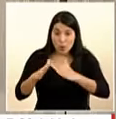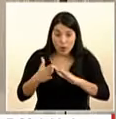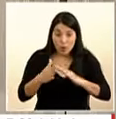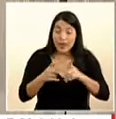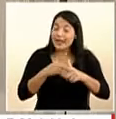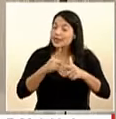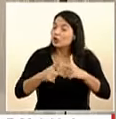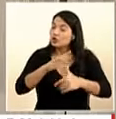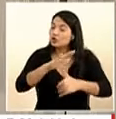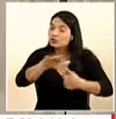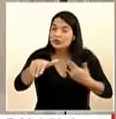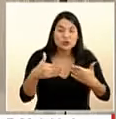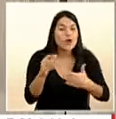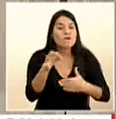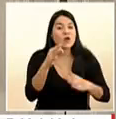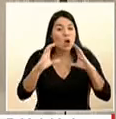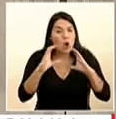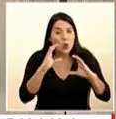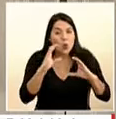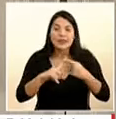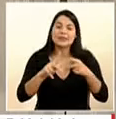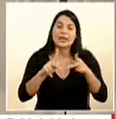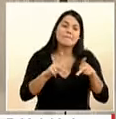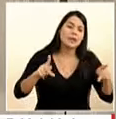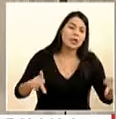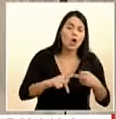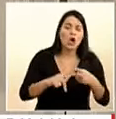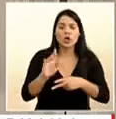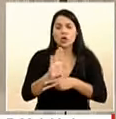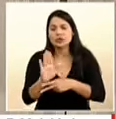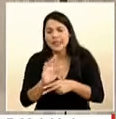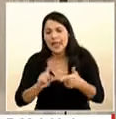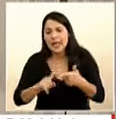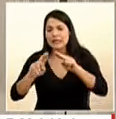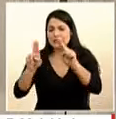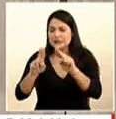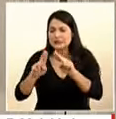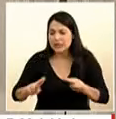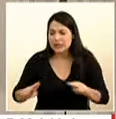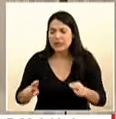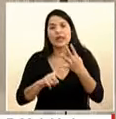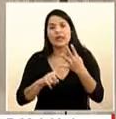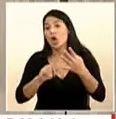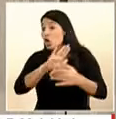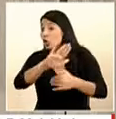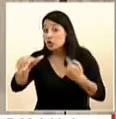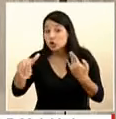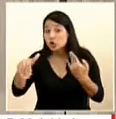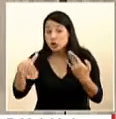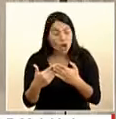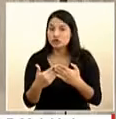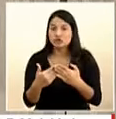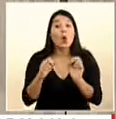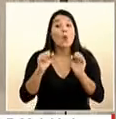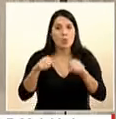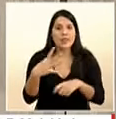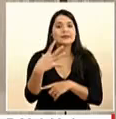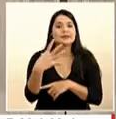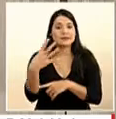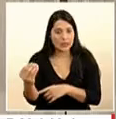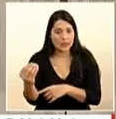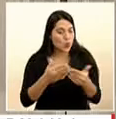radiofónicos impresos digitales televisivos en sus modalidades pueden circular obviamente tienen que